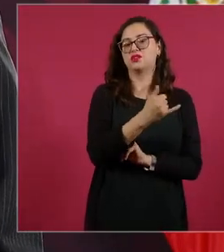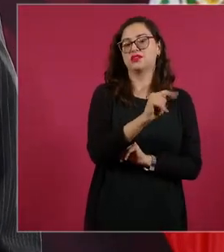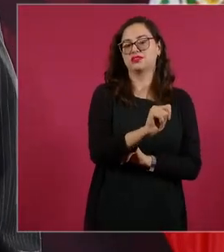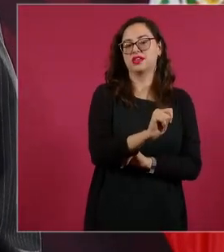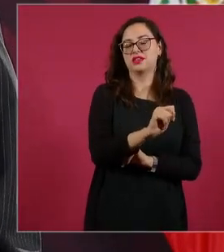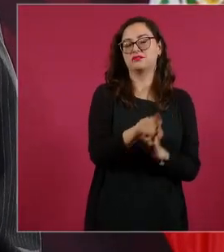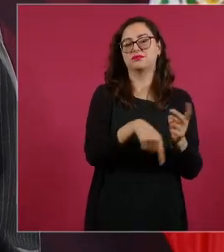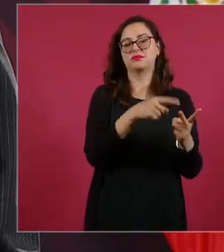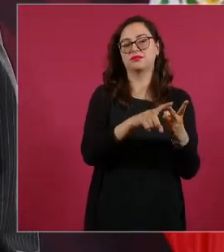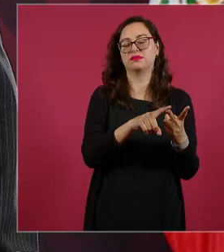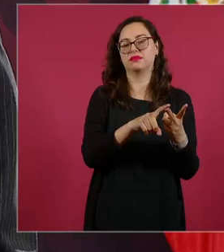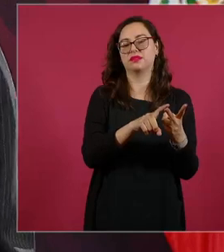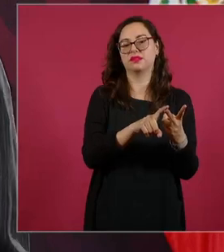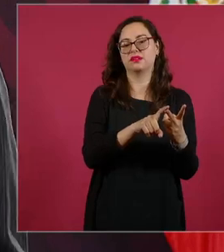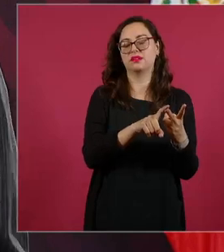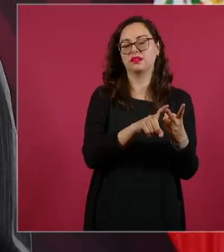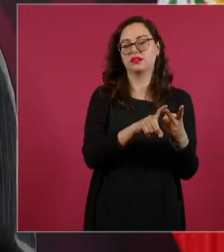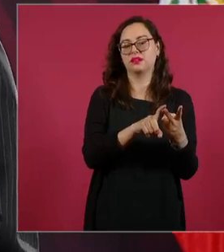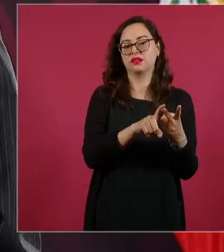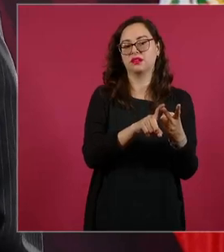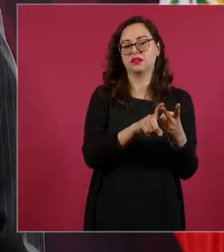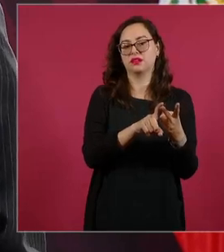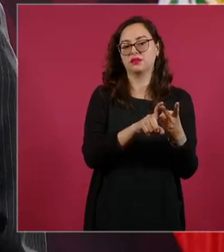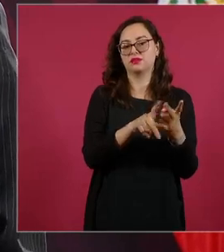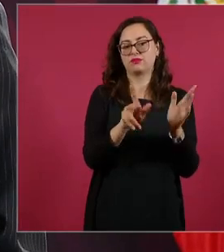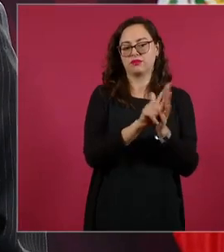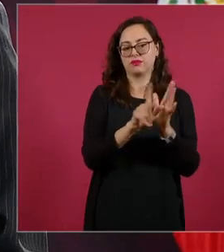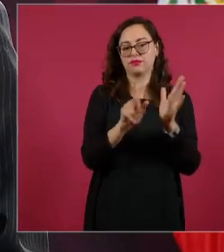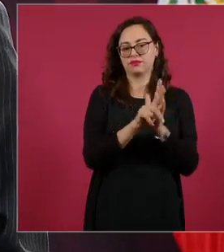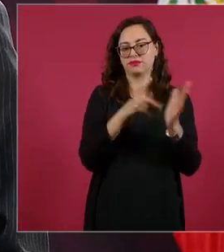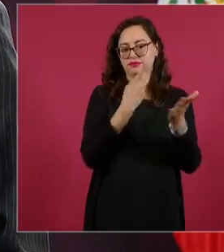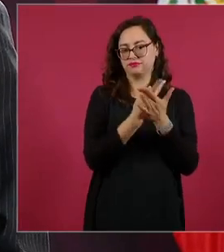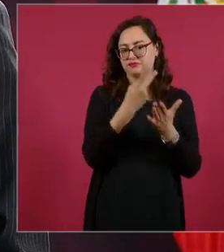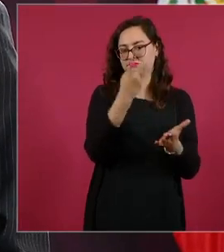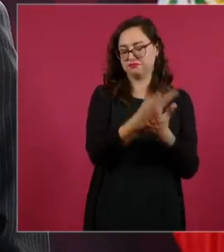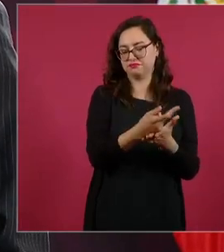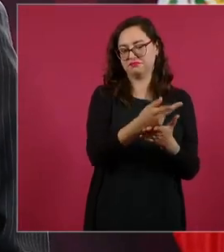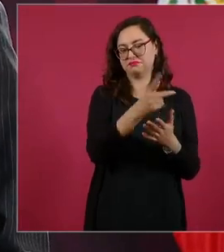La Del Periodista Premiado